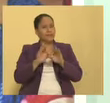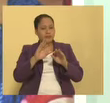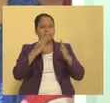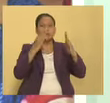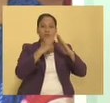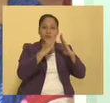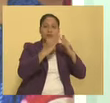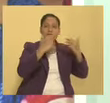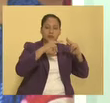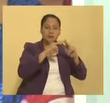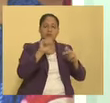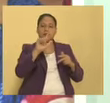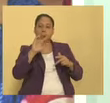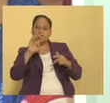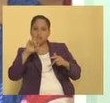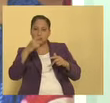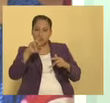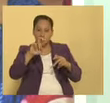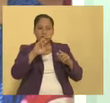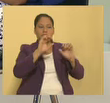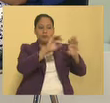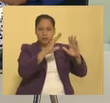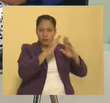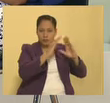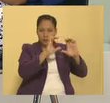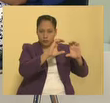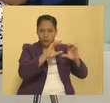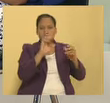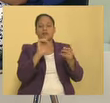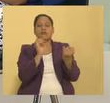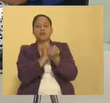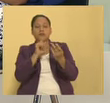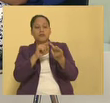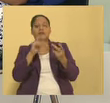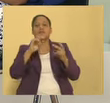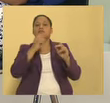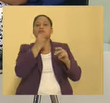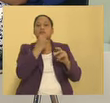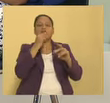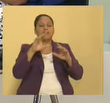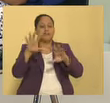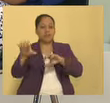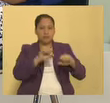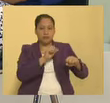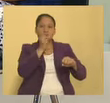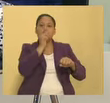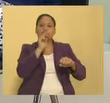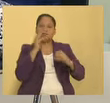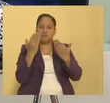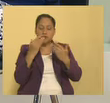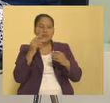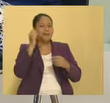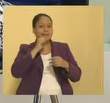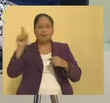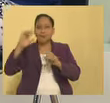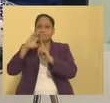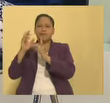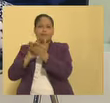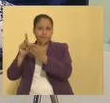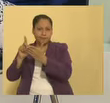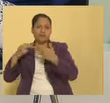albergues, orfanatos, es su facultad asistir, hacer presencia y vigilar el